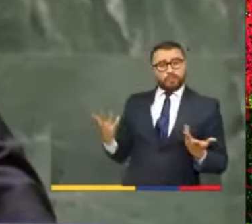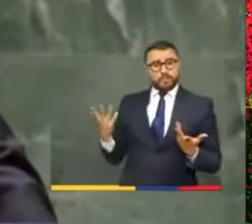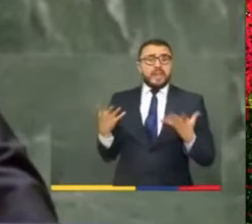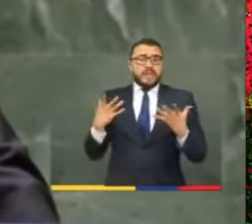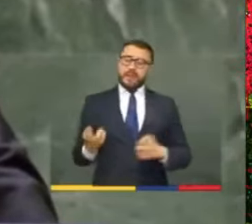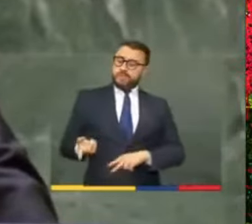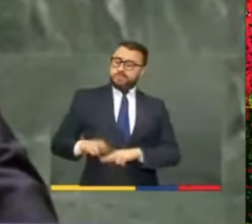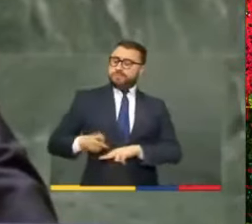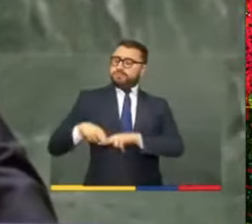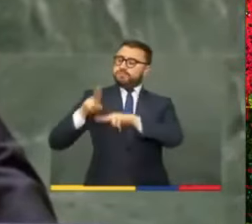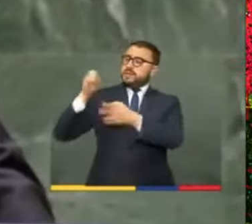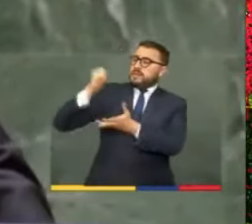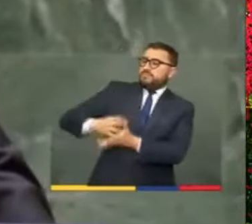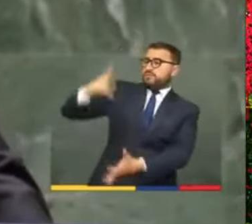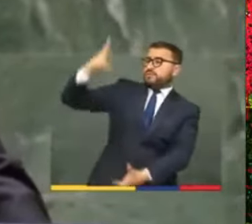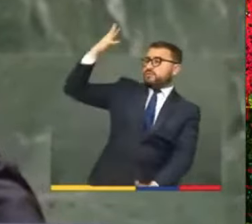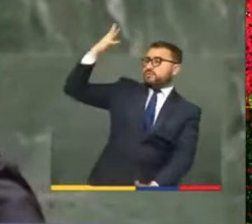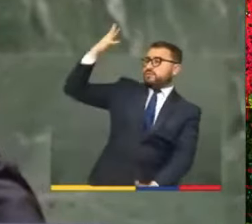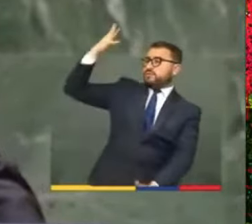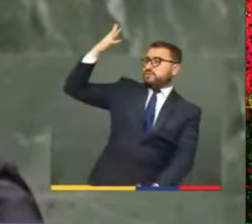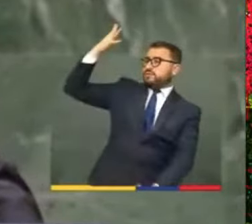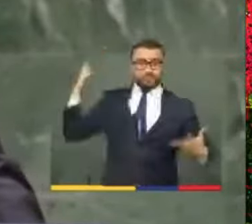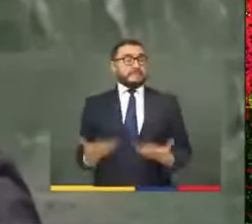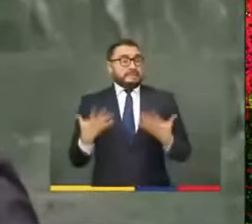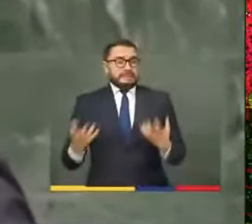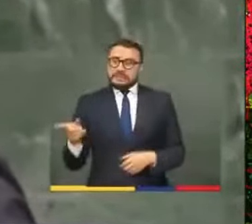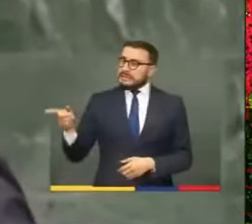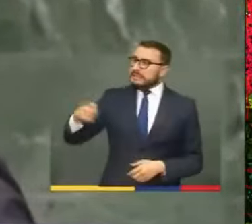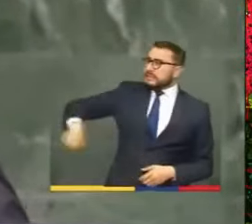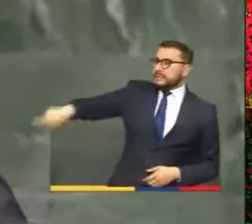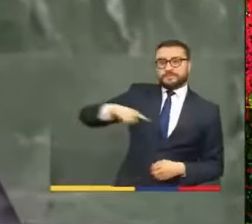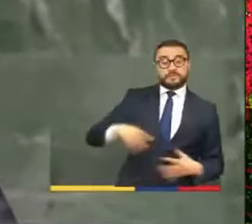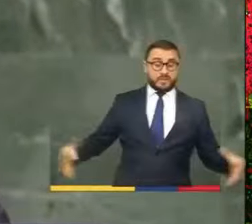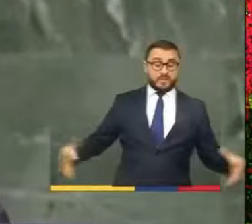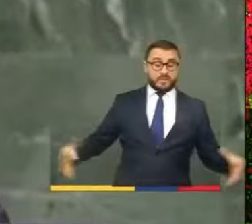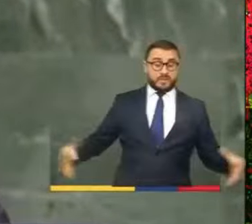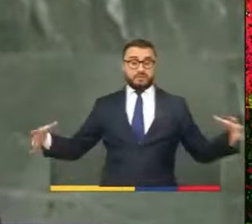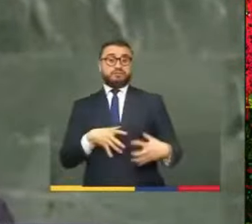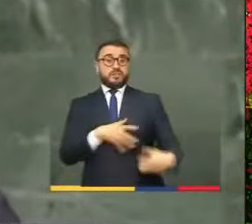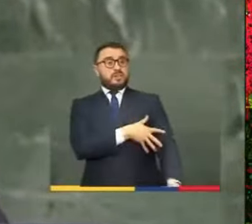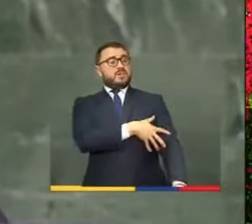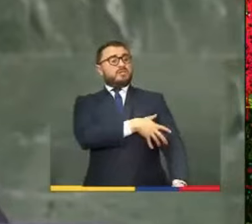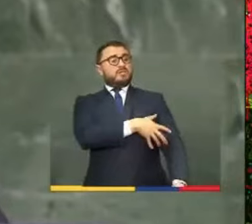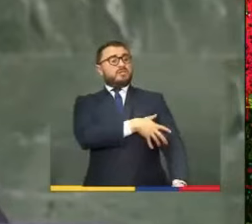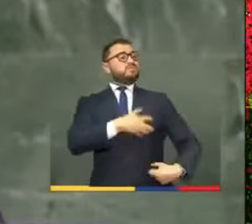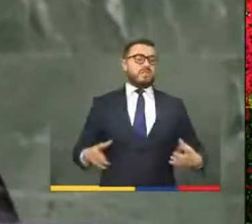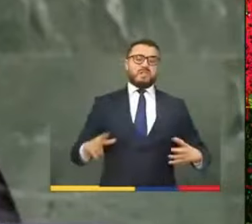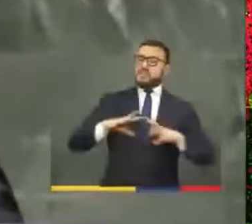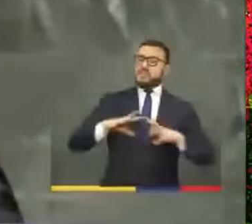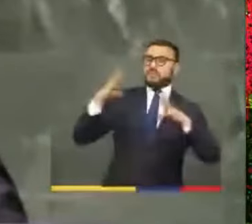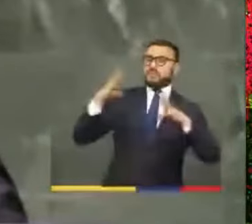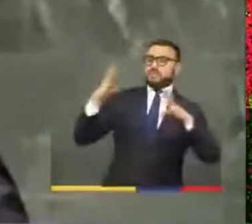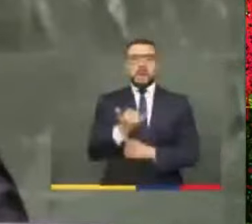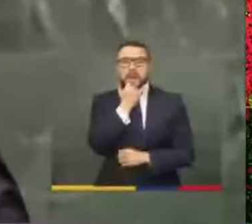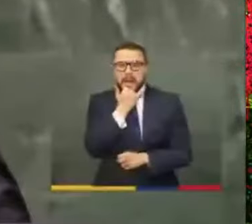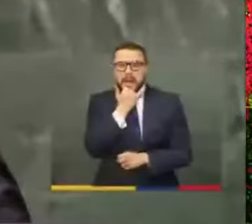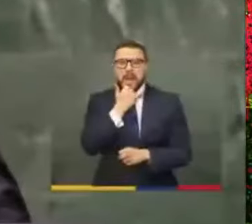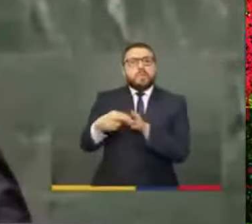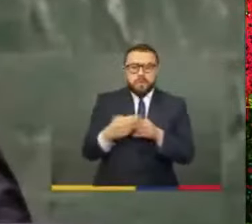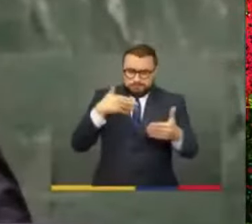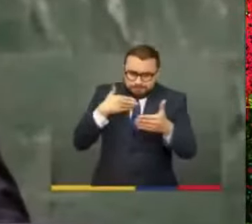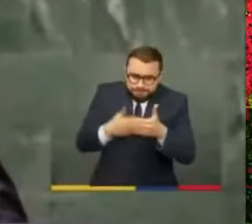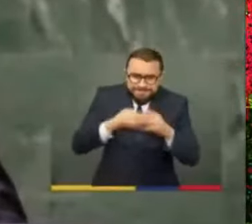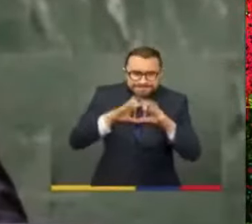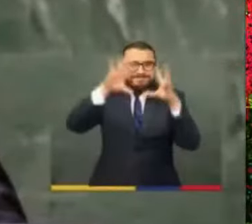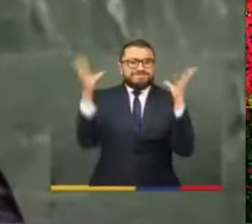acumulando cada vez más su riqueza. La oligarquía global lleva a la humanidad a su propia extinción y es para allá. Y la